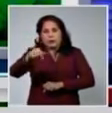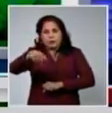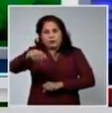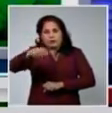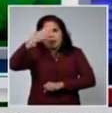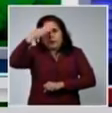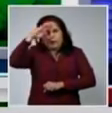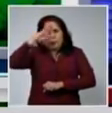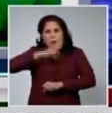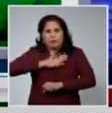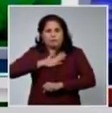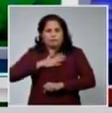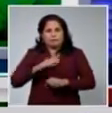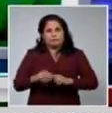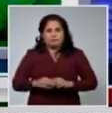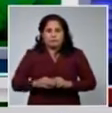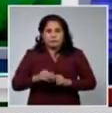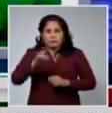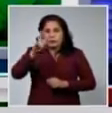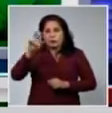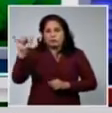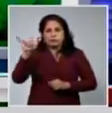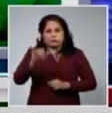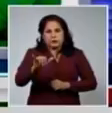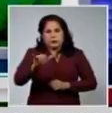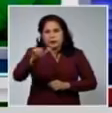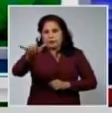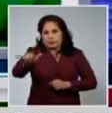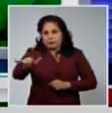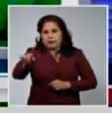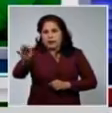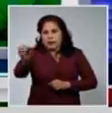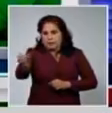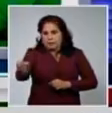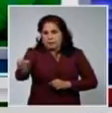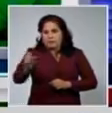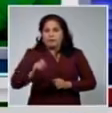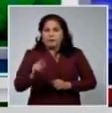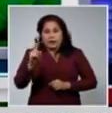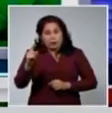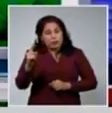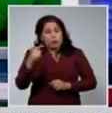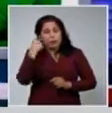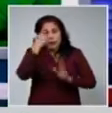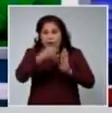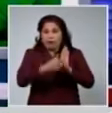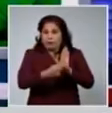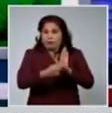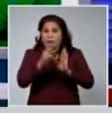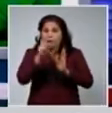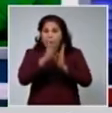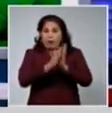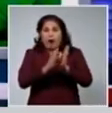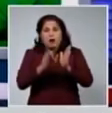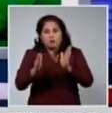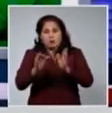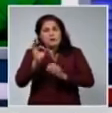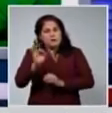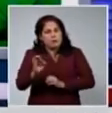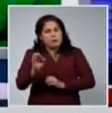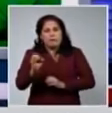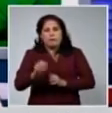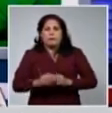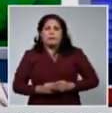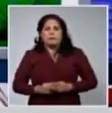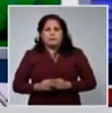y bueno importados esto es una característica de clase más de un mes para ver son